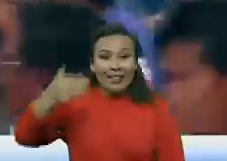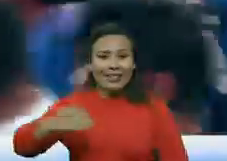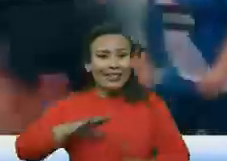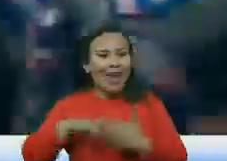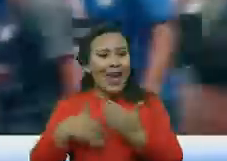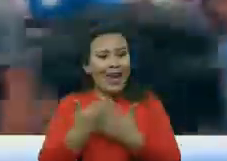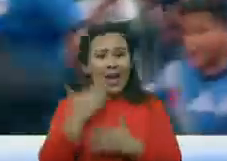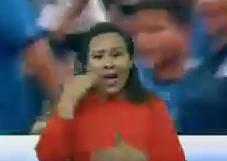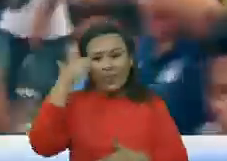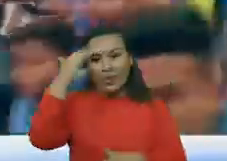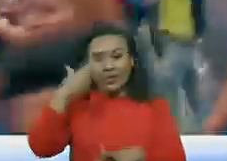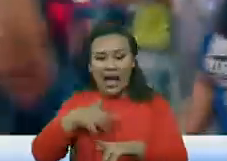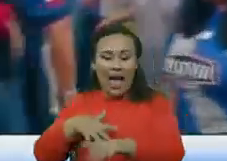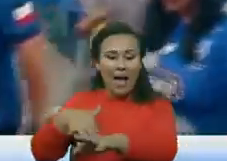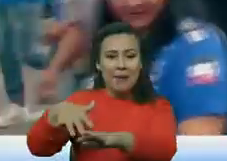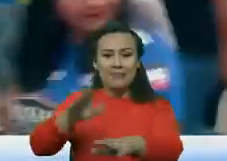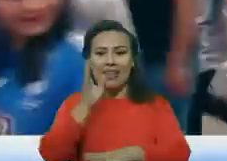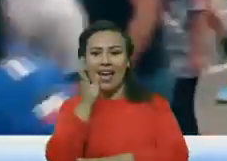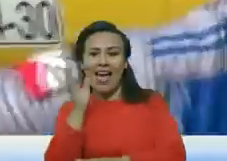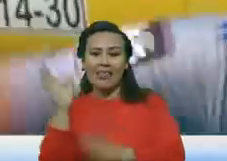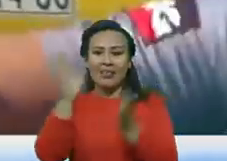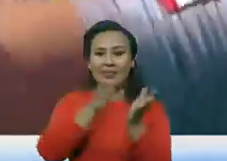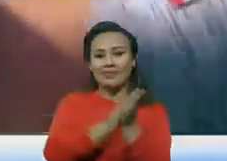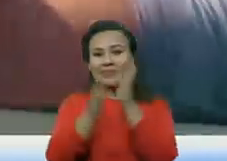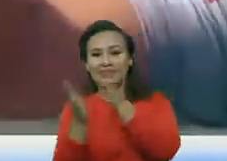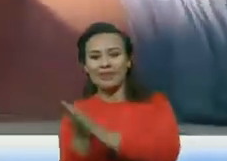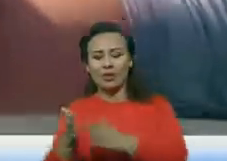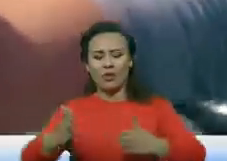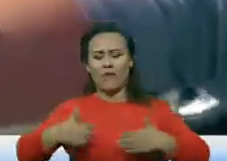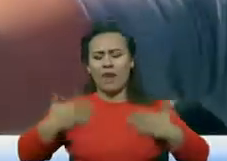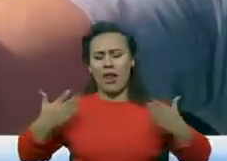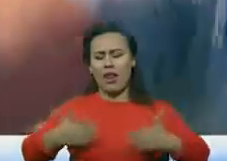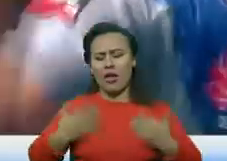y caminatas a festejar en la estrella 14.